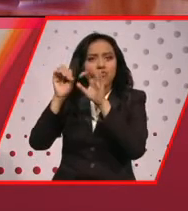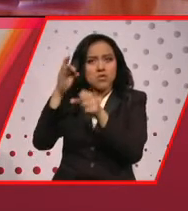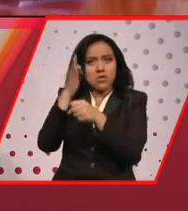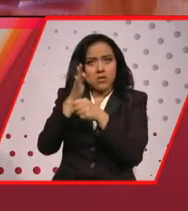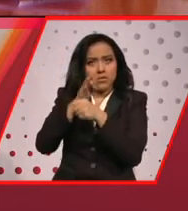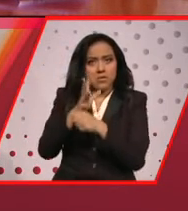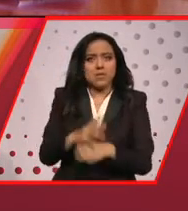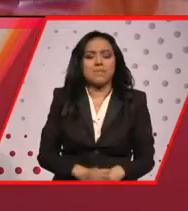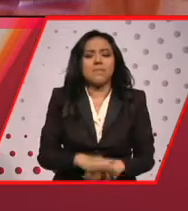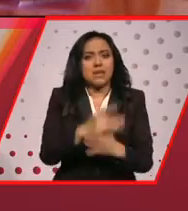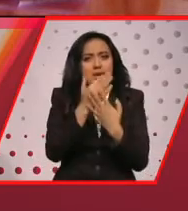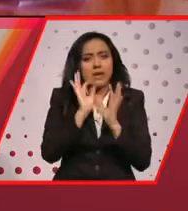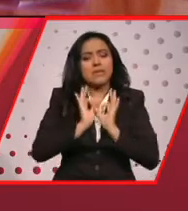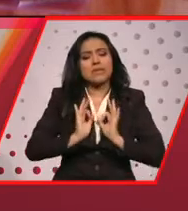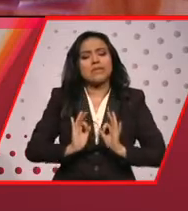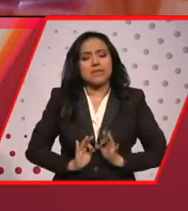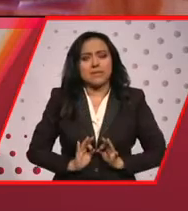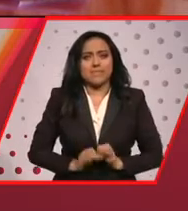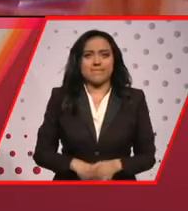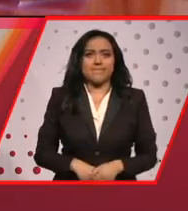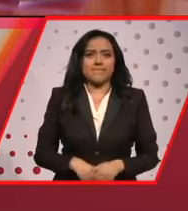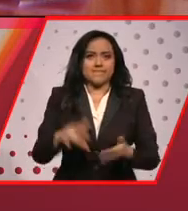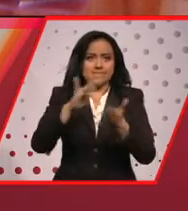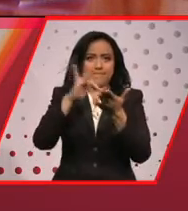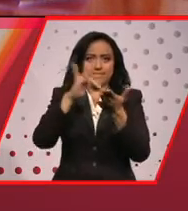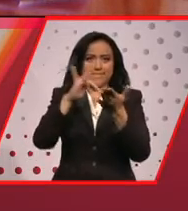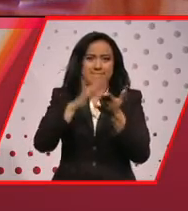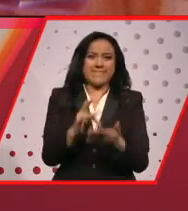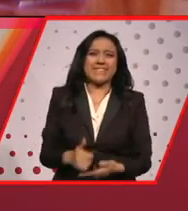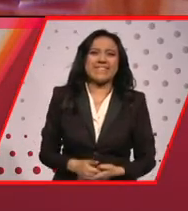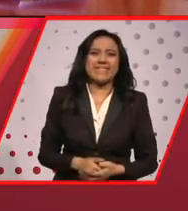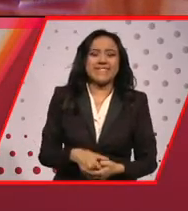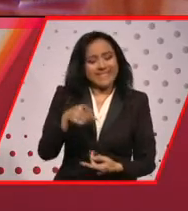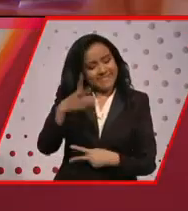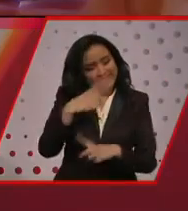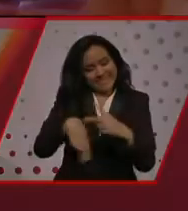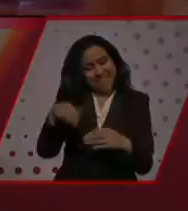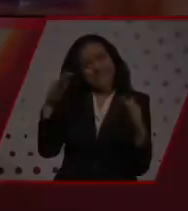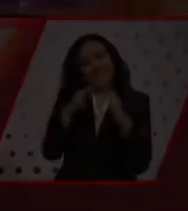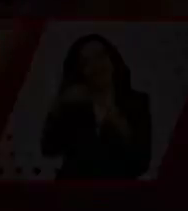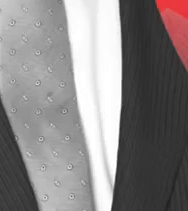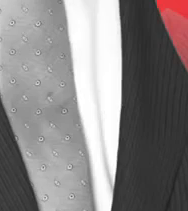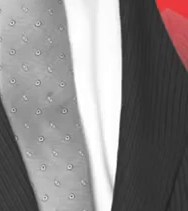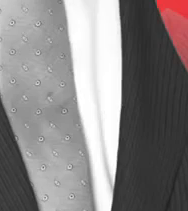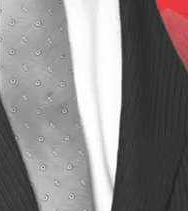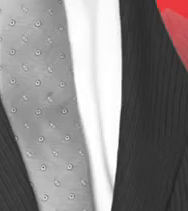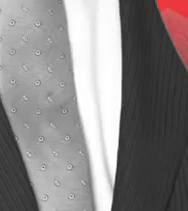tranquilos, ¿eh? Sí, sí, señor. Gracias. No, Reina, esa es tu casa. Gracias, mi amor.